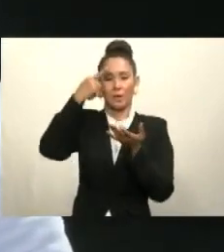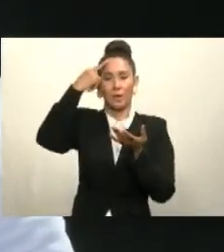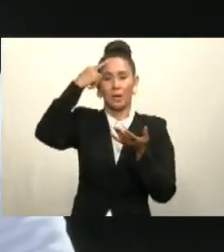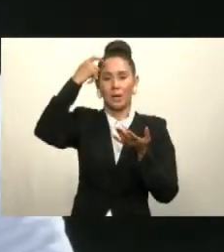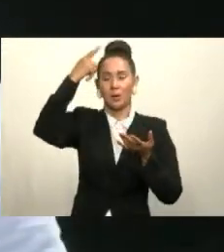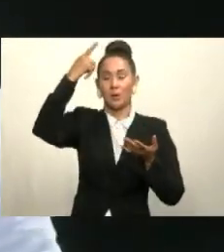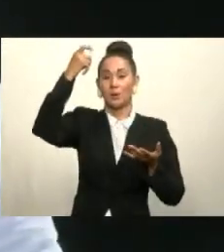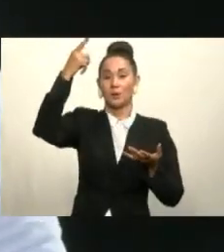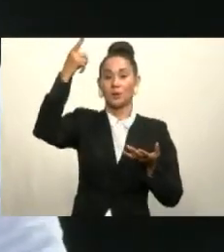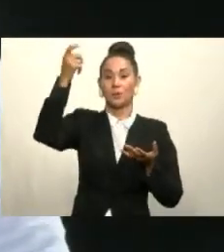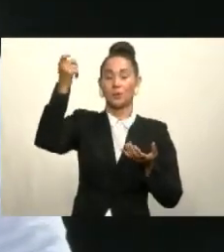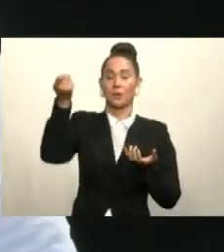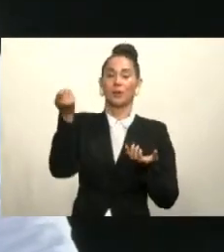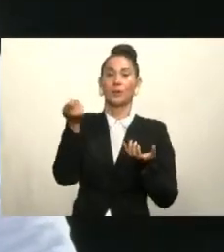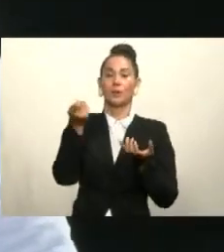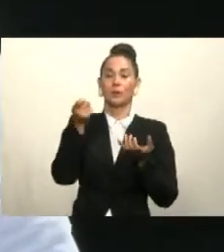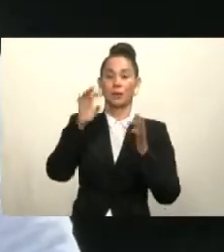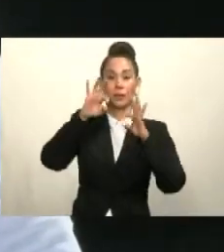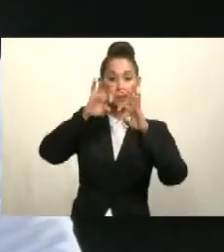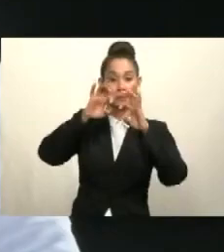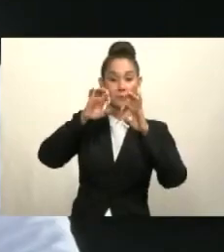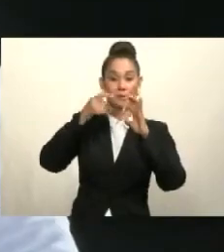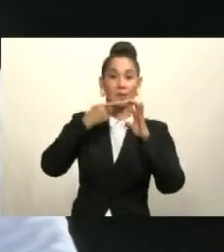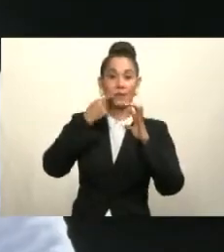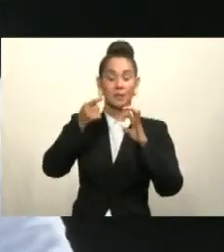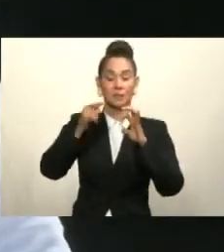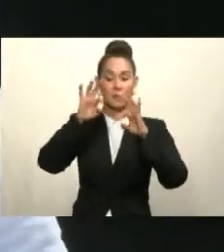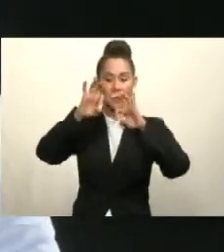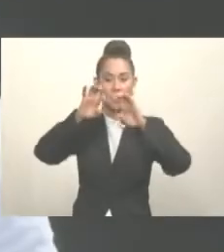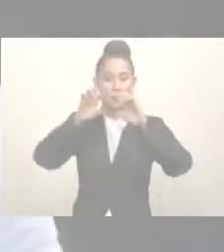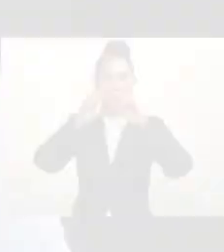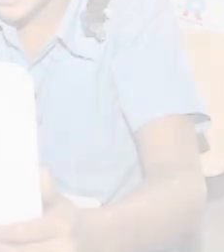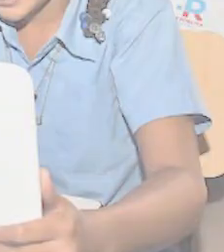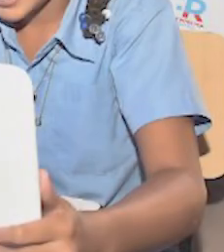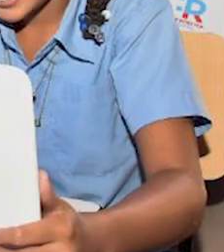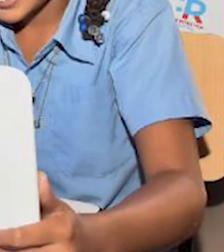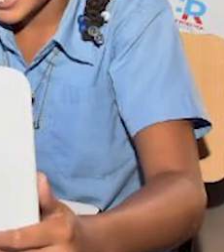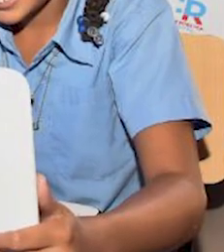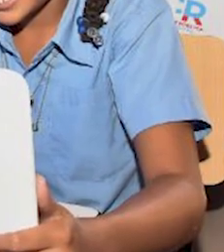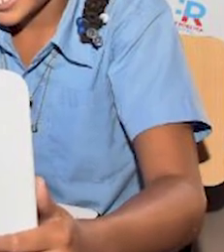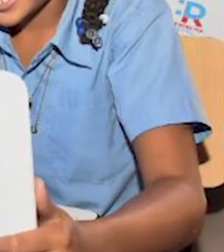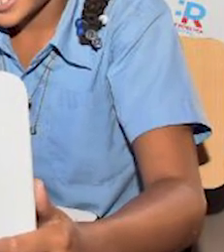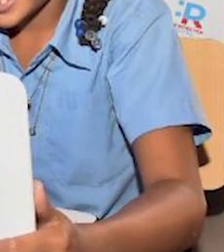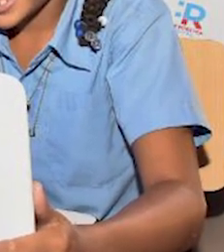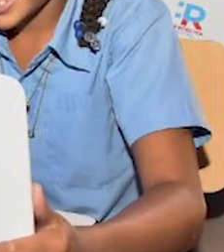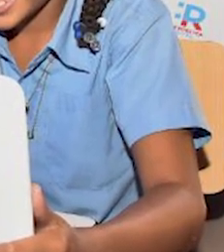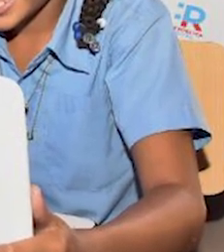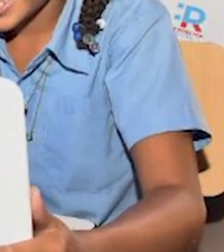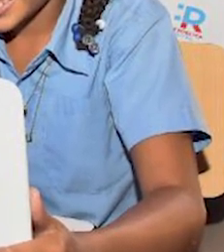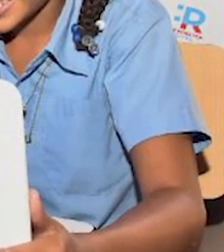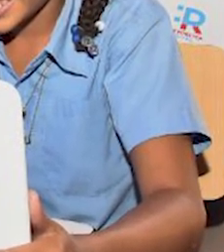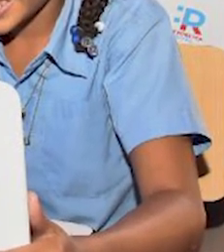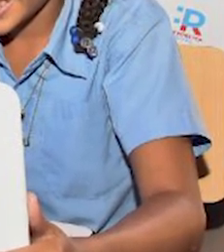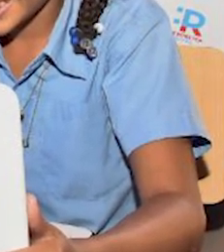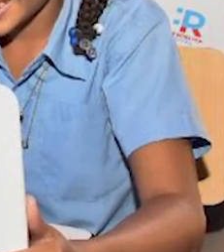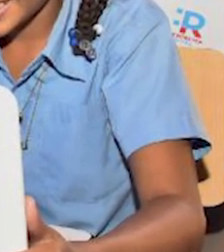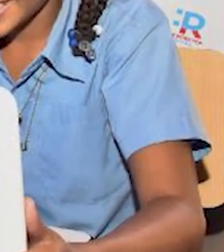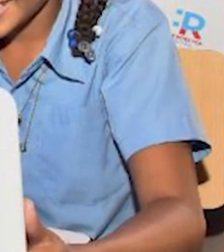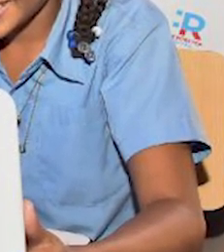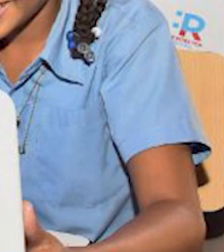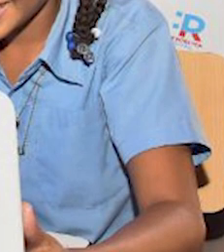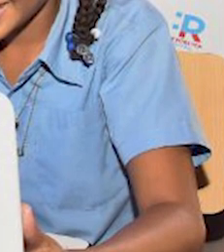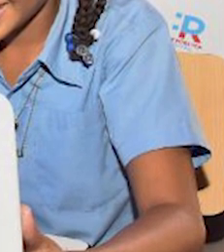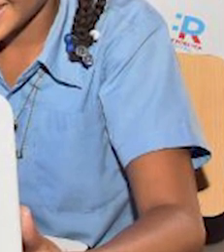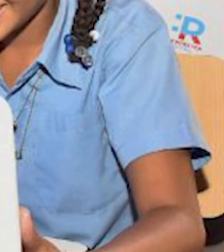cuadernillos que serán distribuidos mensualmente y adaptando todo eso a la herramienta que poseen los estudiantes, tablets,